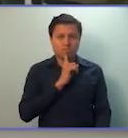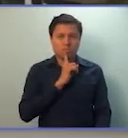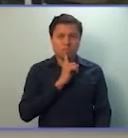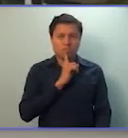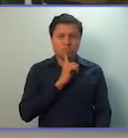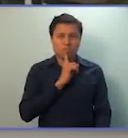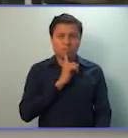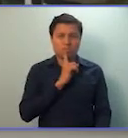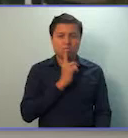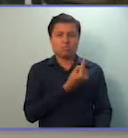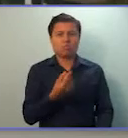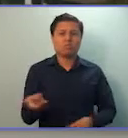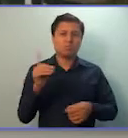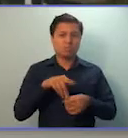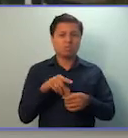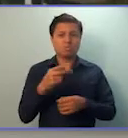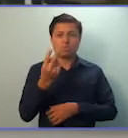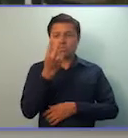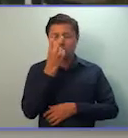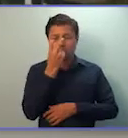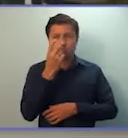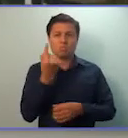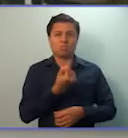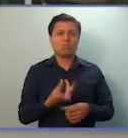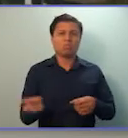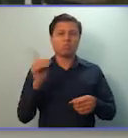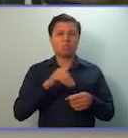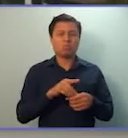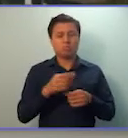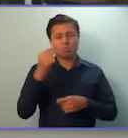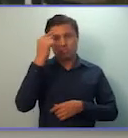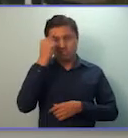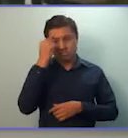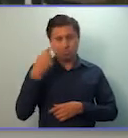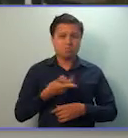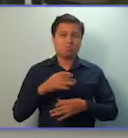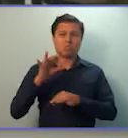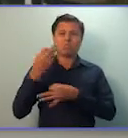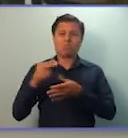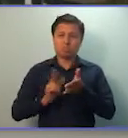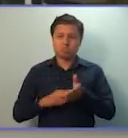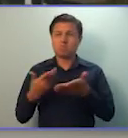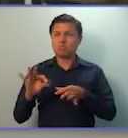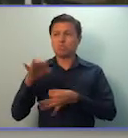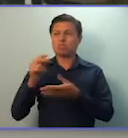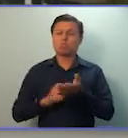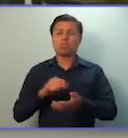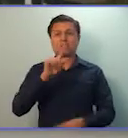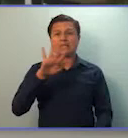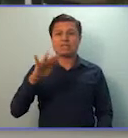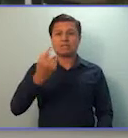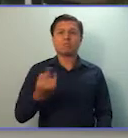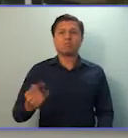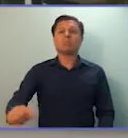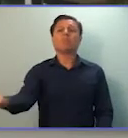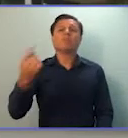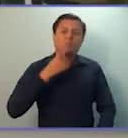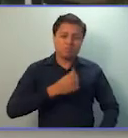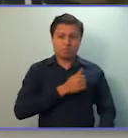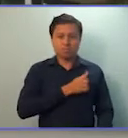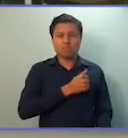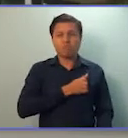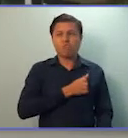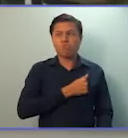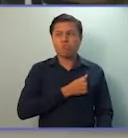con discapacidad visual con discapacidad intelectual nosotros contratamos hoy tenemos contratado quince personas que son las que se encargan